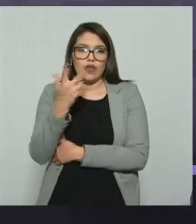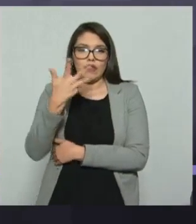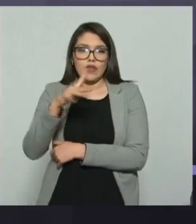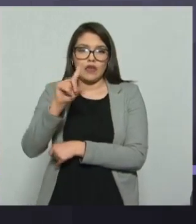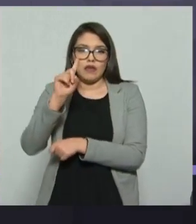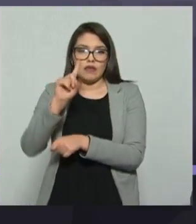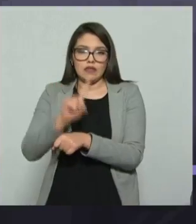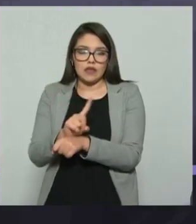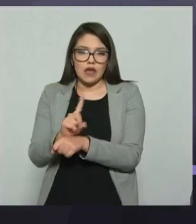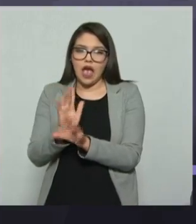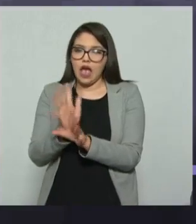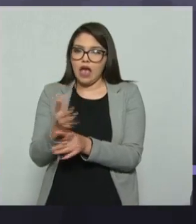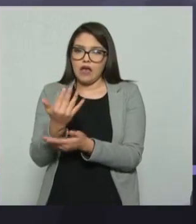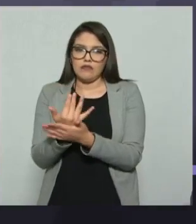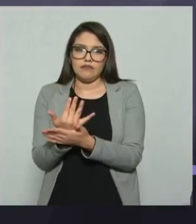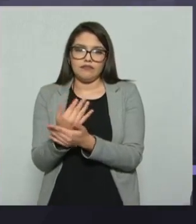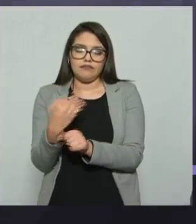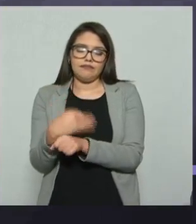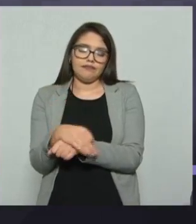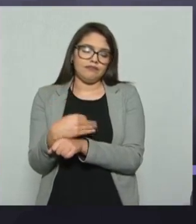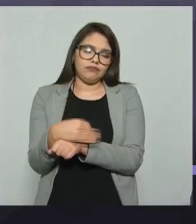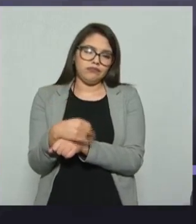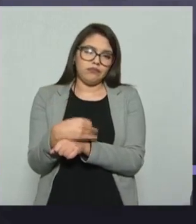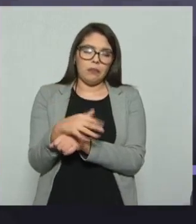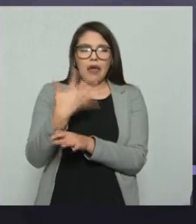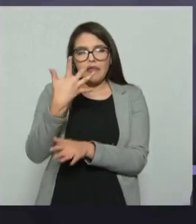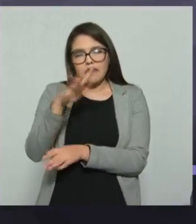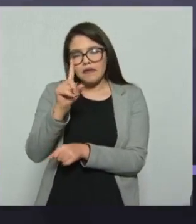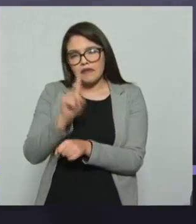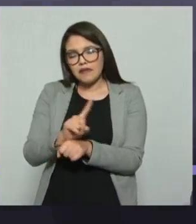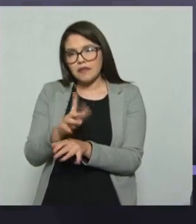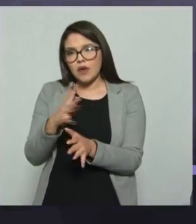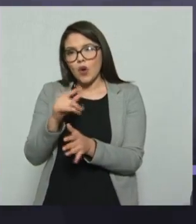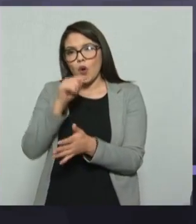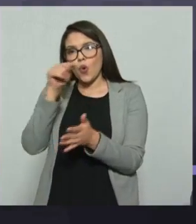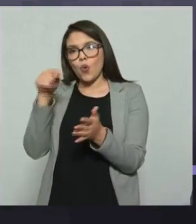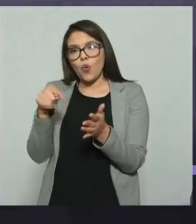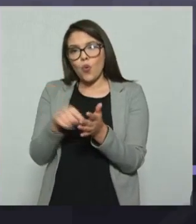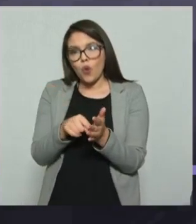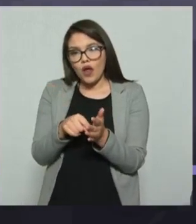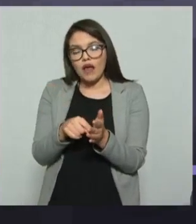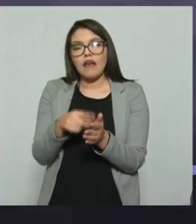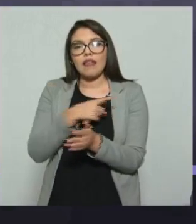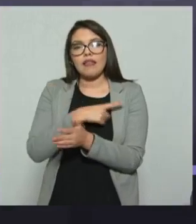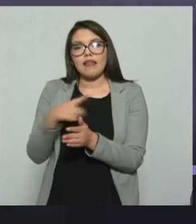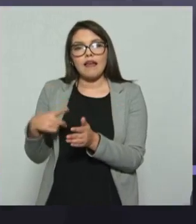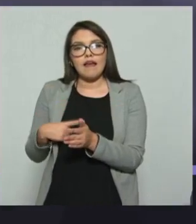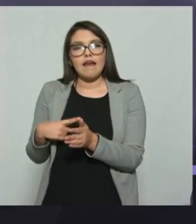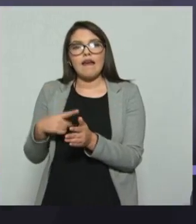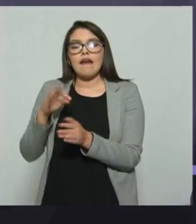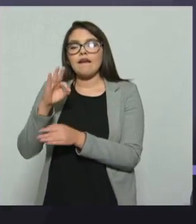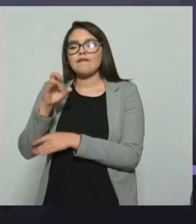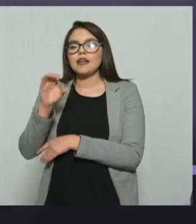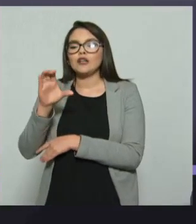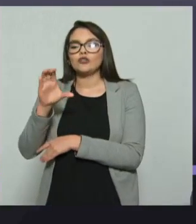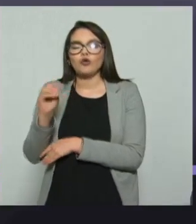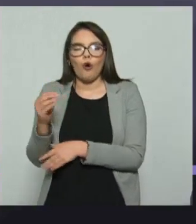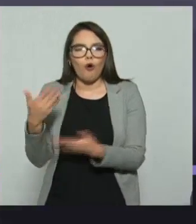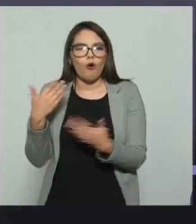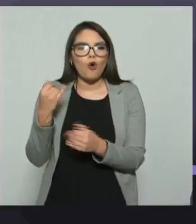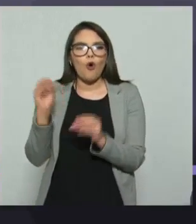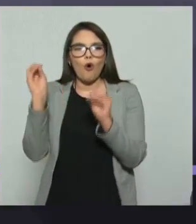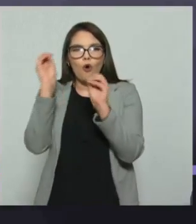al menos. Vamos a decir 10, 11, 12 días en un lugar, de nuevo, fresco y oscuro. Vamos a meterlo